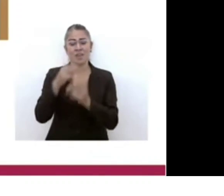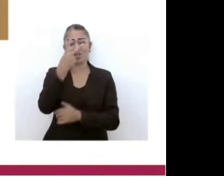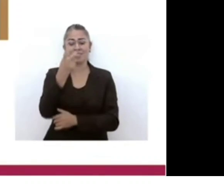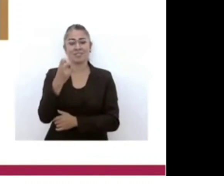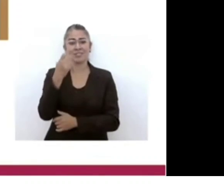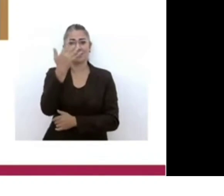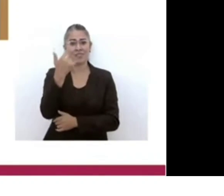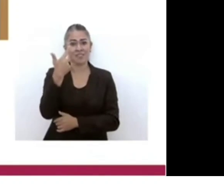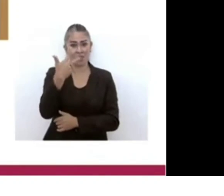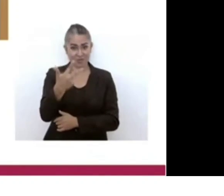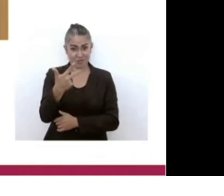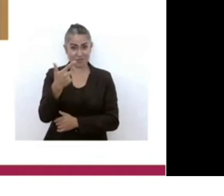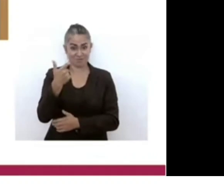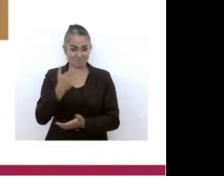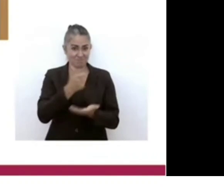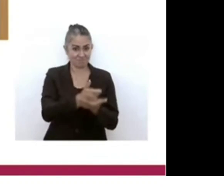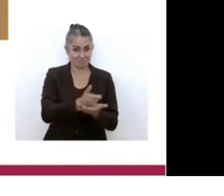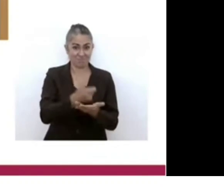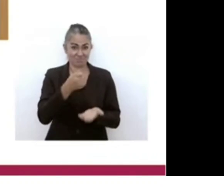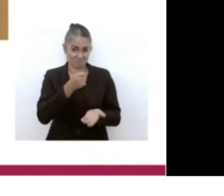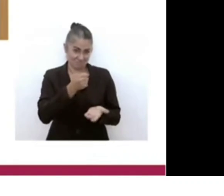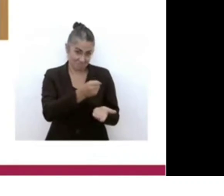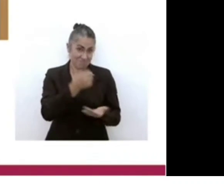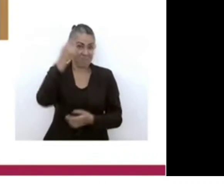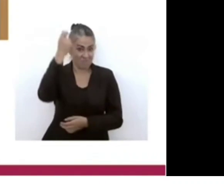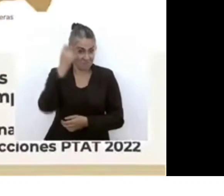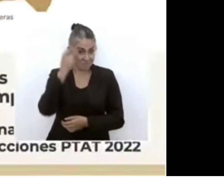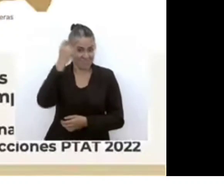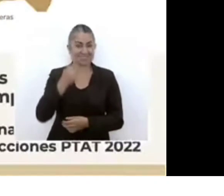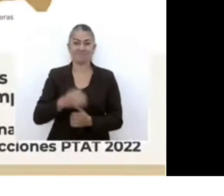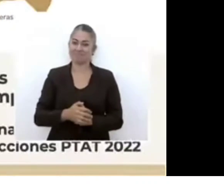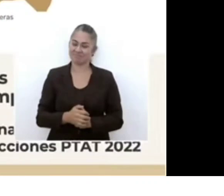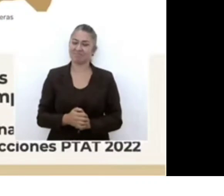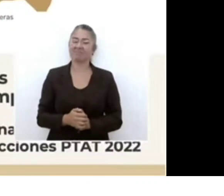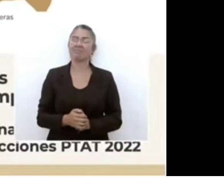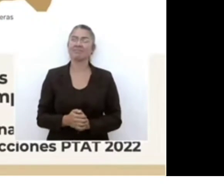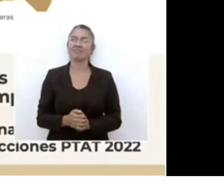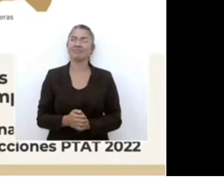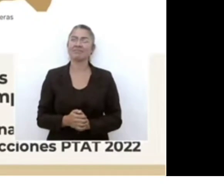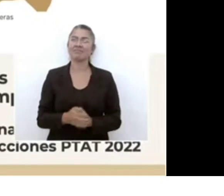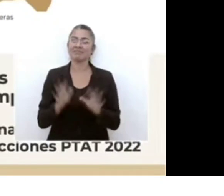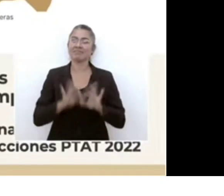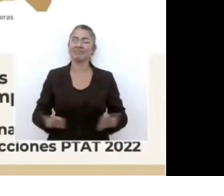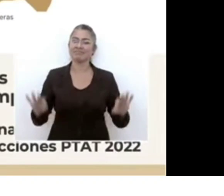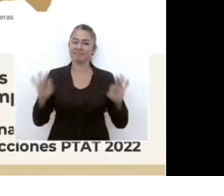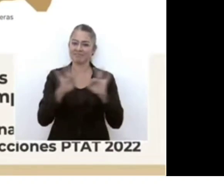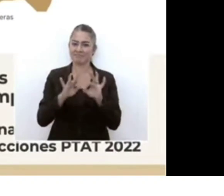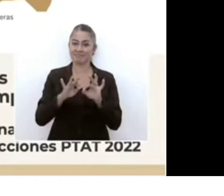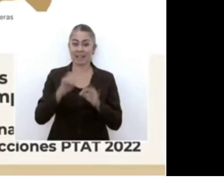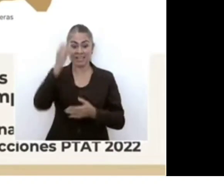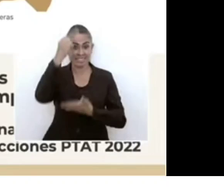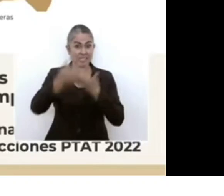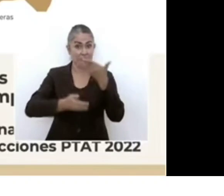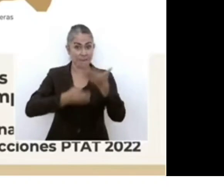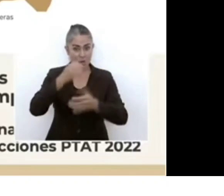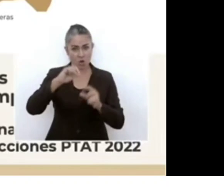5.258 pesos. Adelante. También importante, el Servicio Nacional de